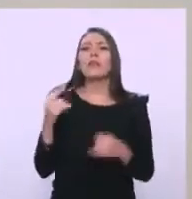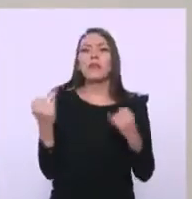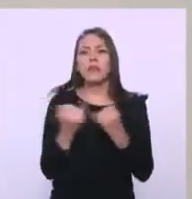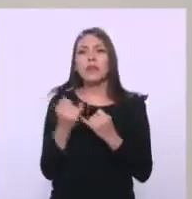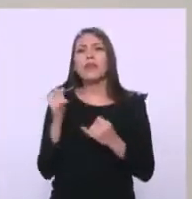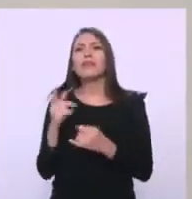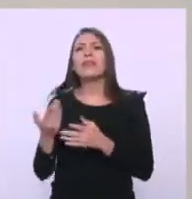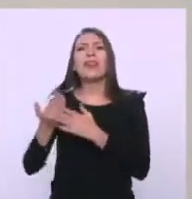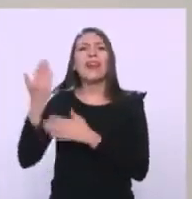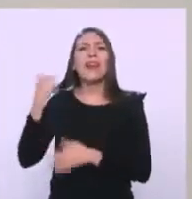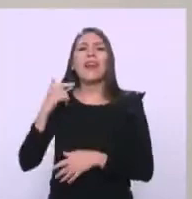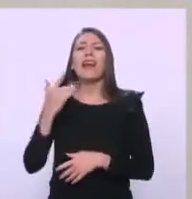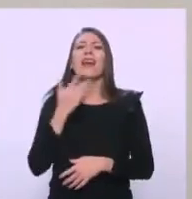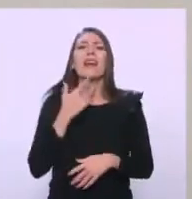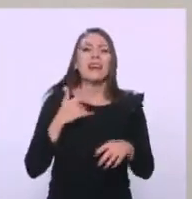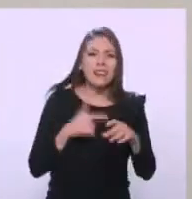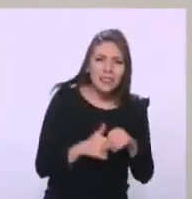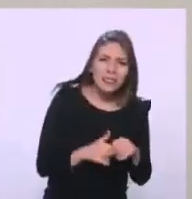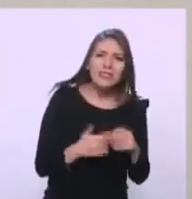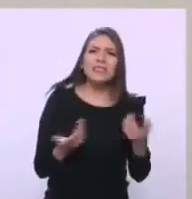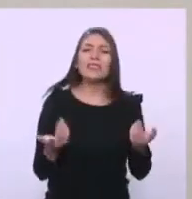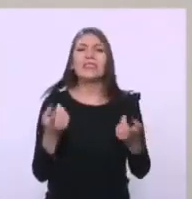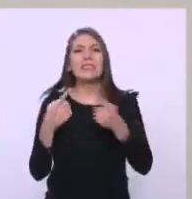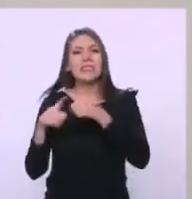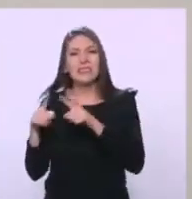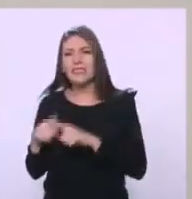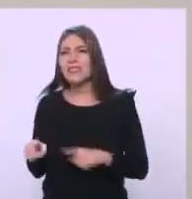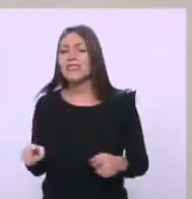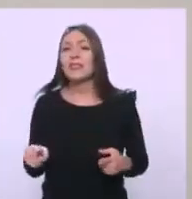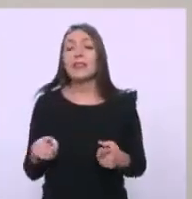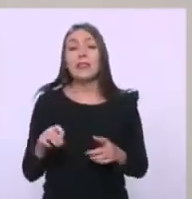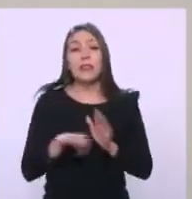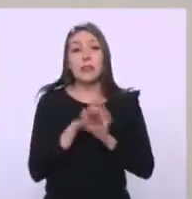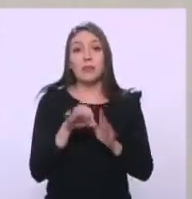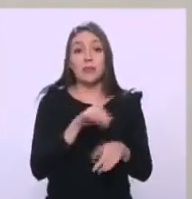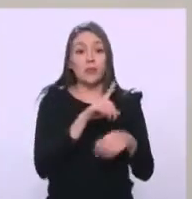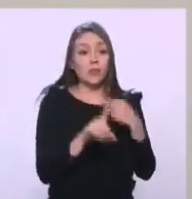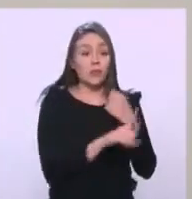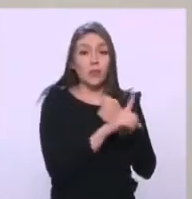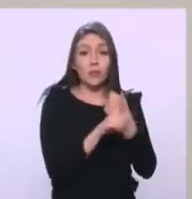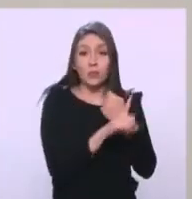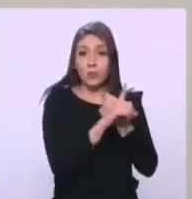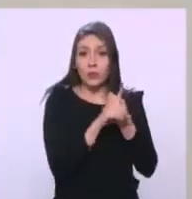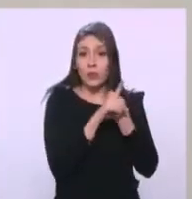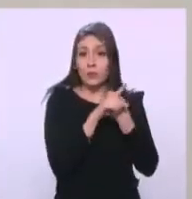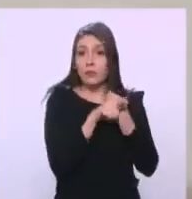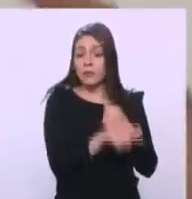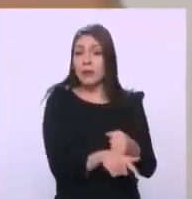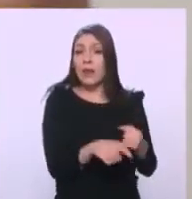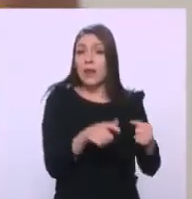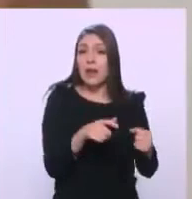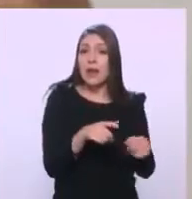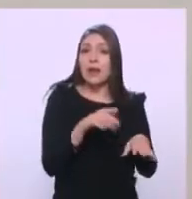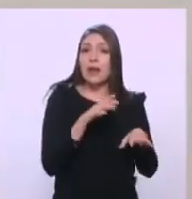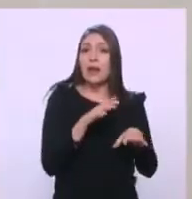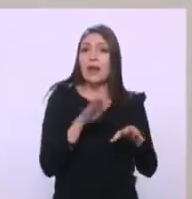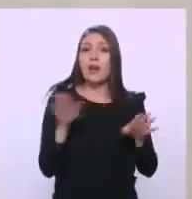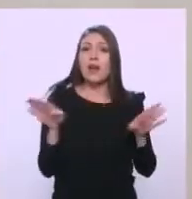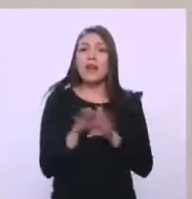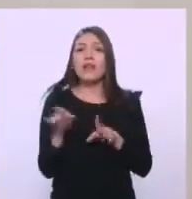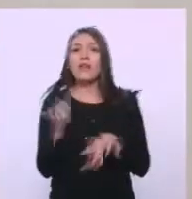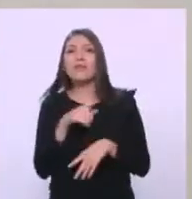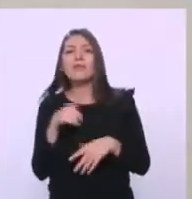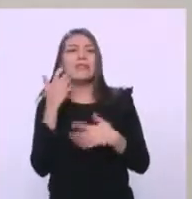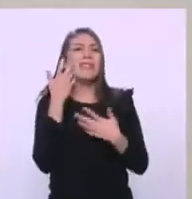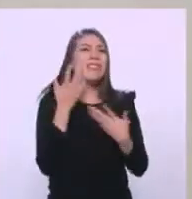Nezahualcóyotl en el 2012. Hay muchos casos en que una tragedia se explota, pero estas personas son tan